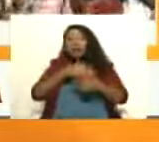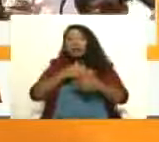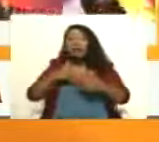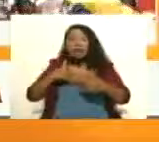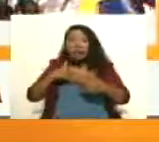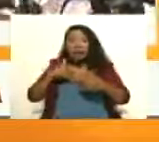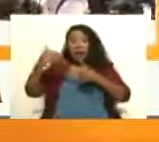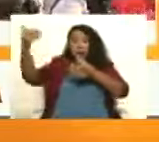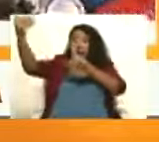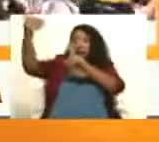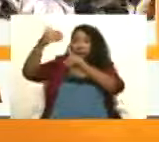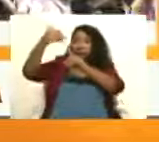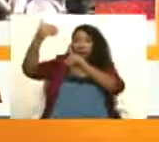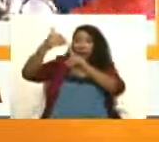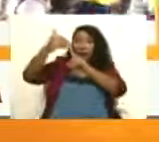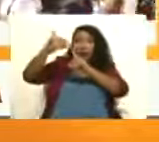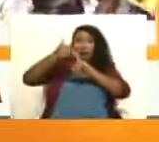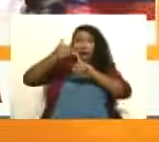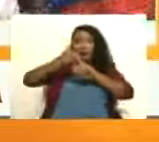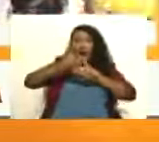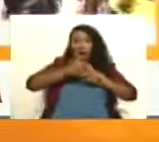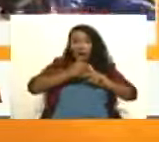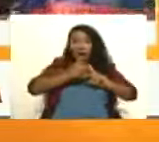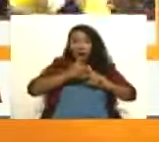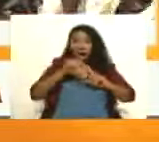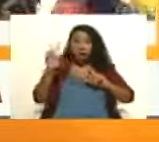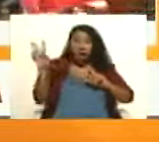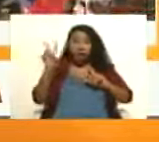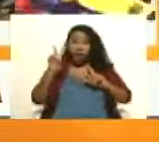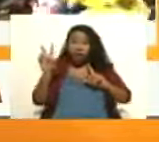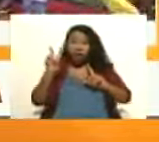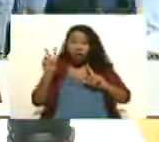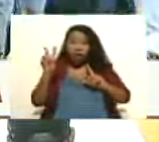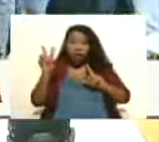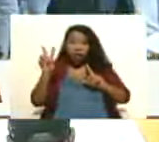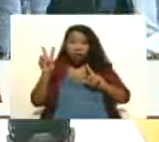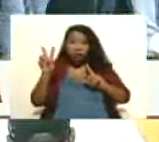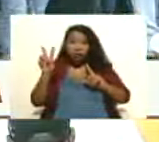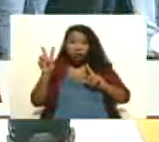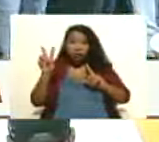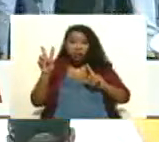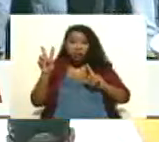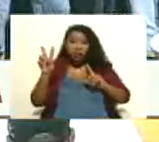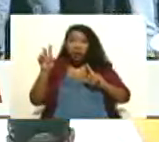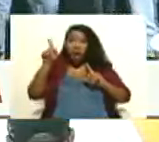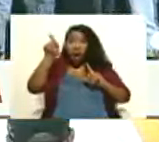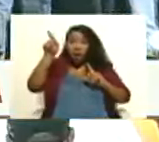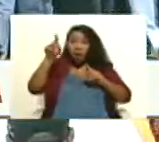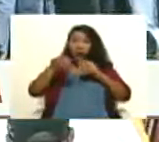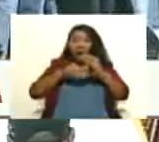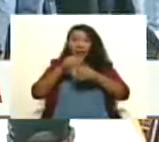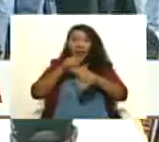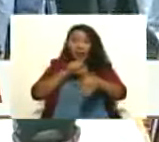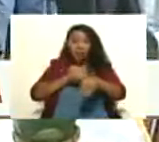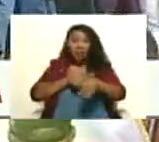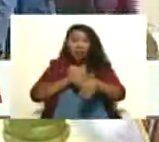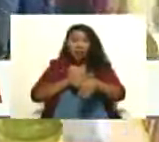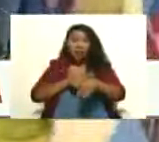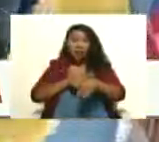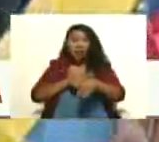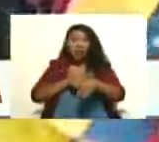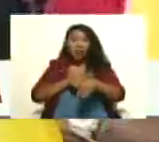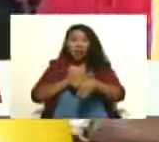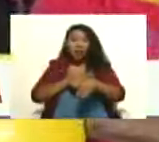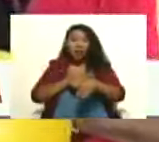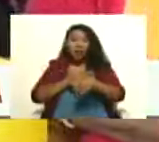han atacado la Sagrada República de Venezuela, lo han hecho en momentos en que